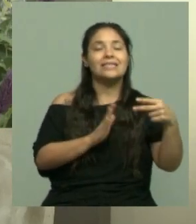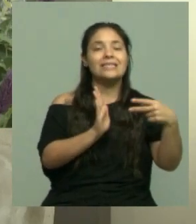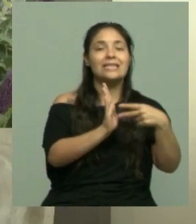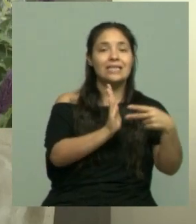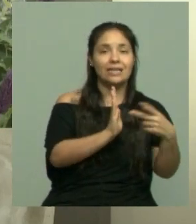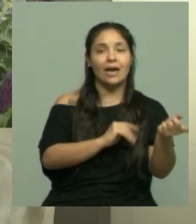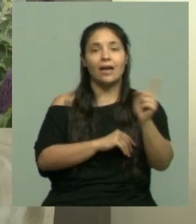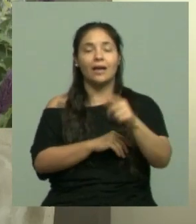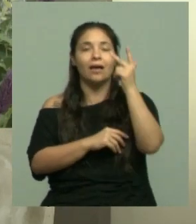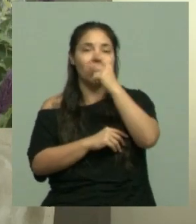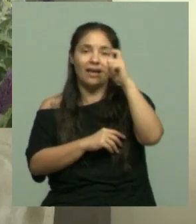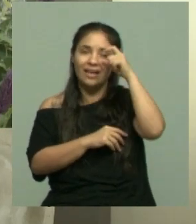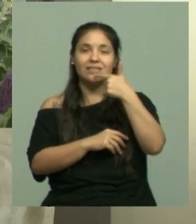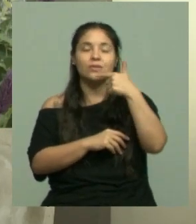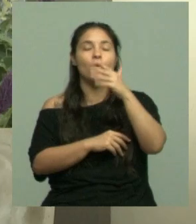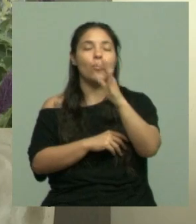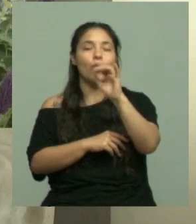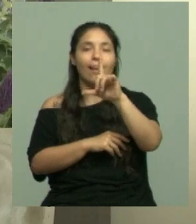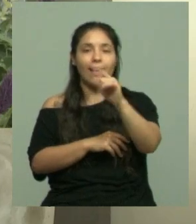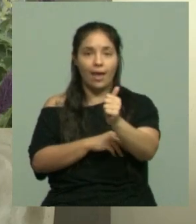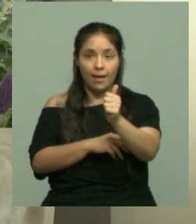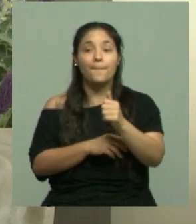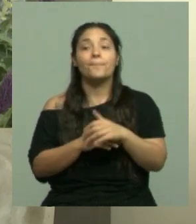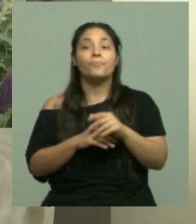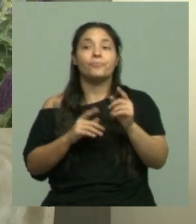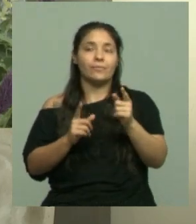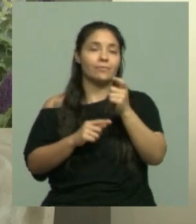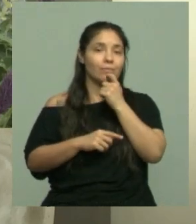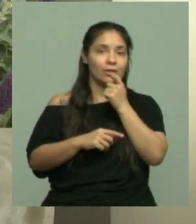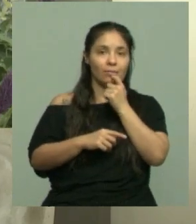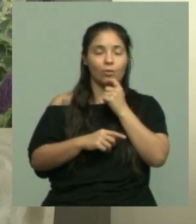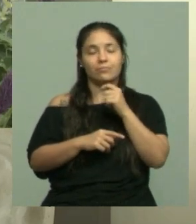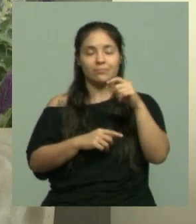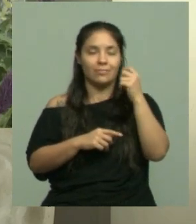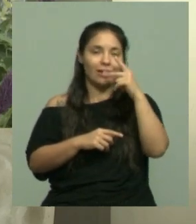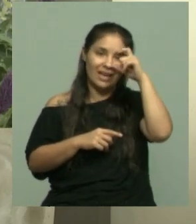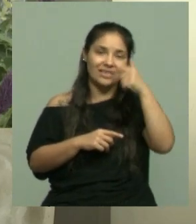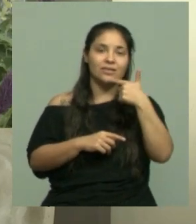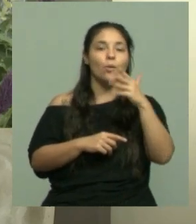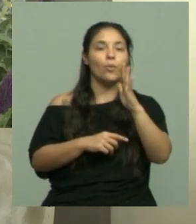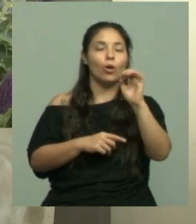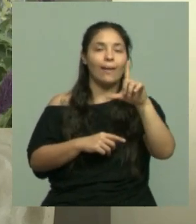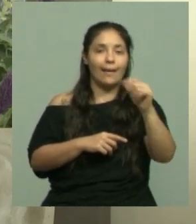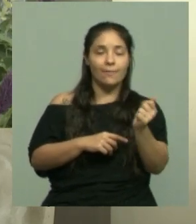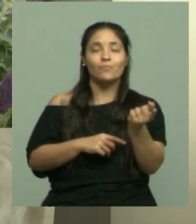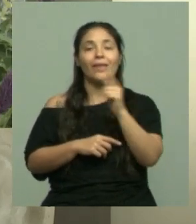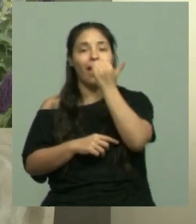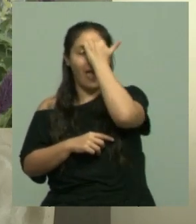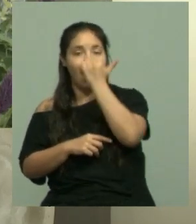fuegos cruzados han sido muy intensos, que si bien tanto Hezbollah como Hamas han sentido muy